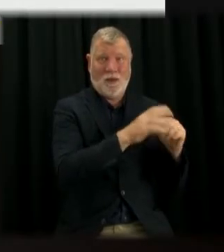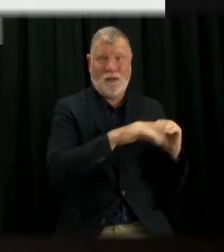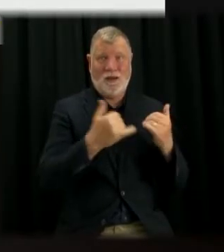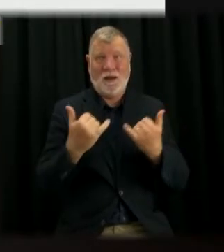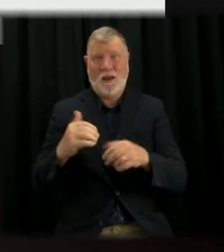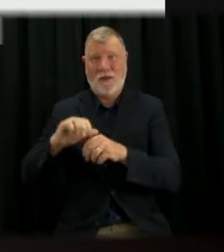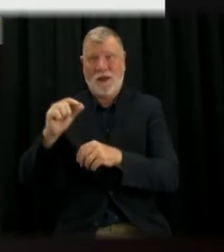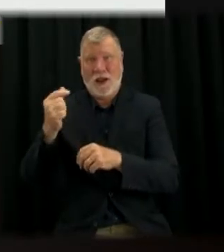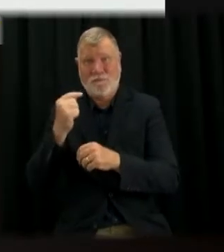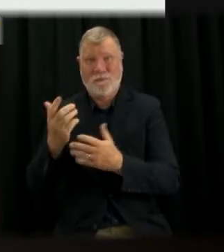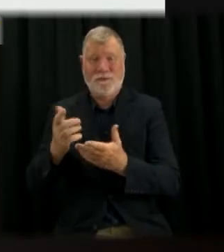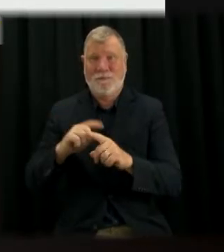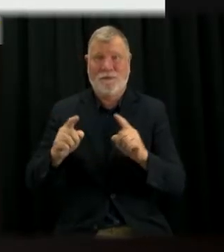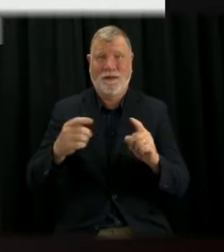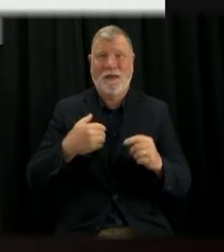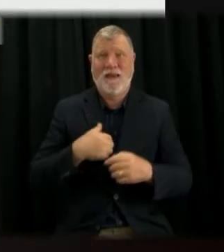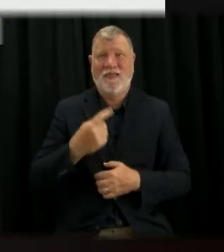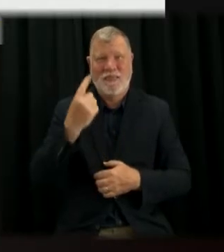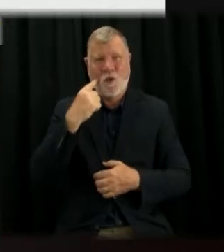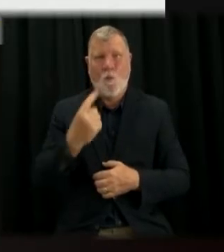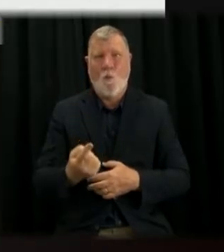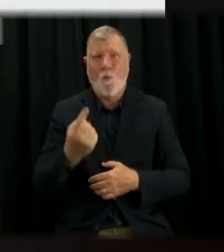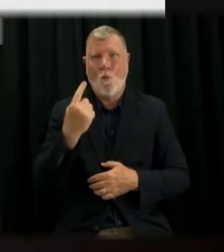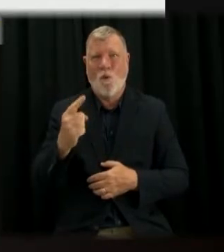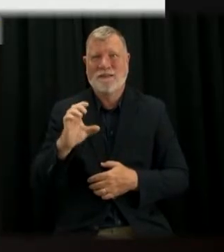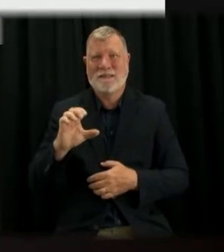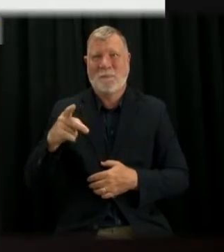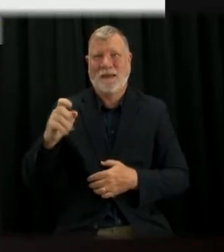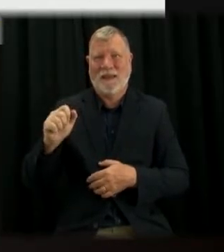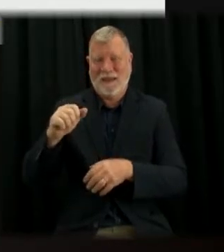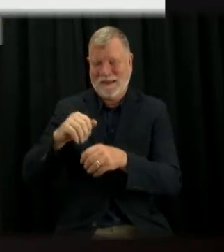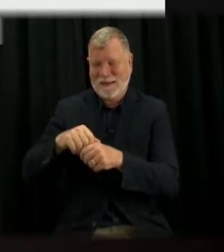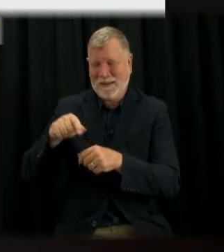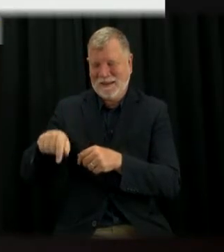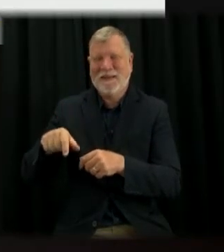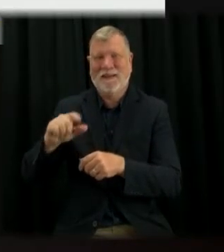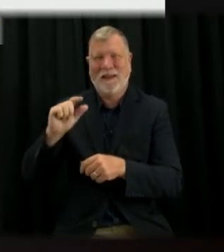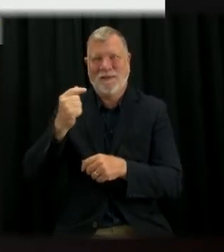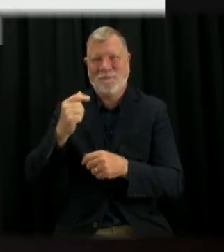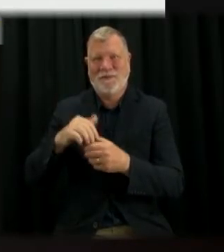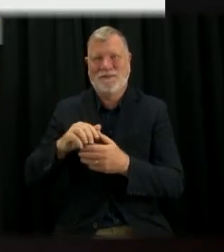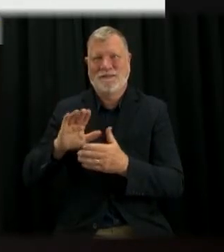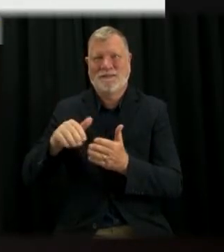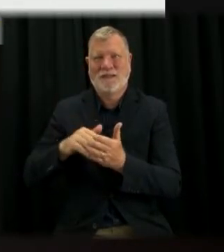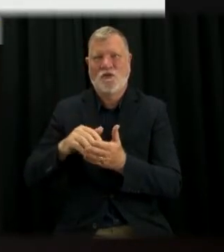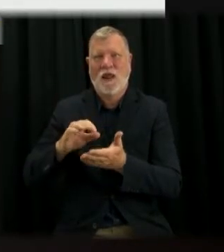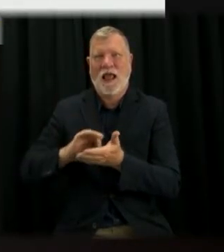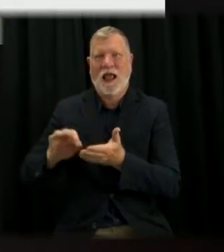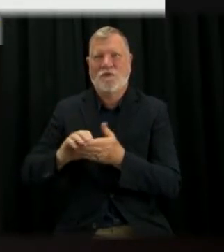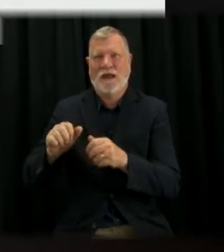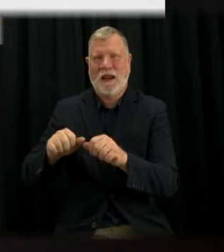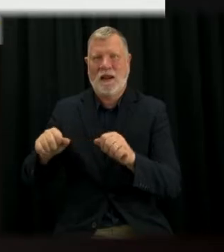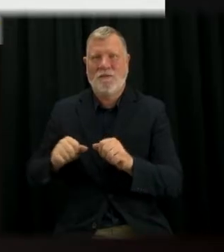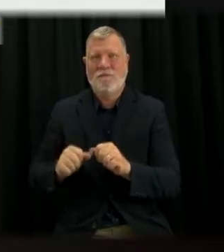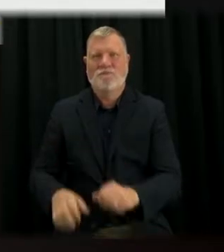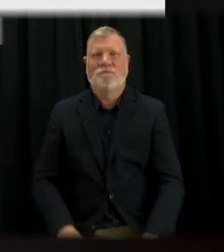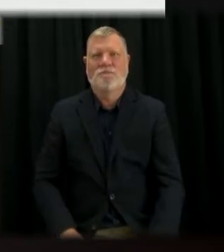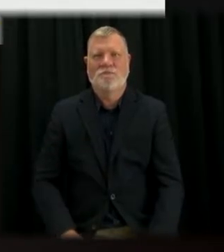ocurre en el gobierno. Tenemos solamente un contador público certificado en el